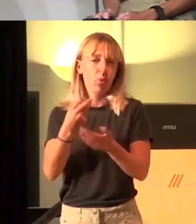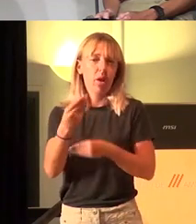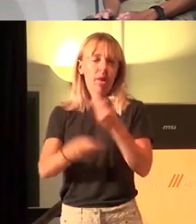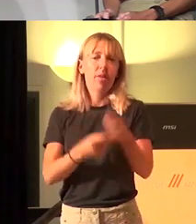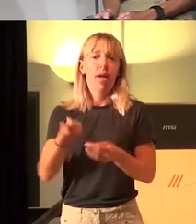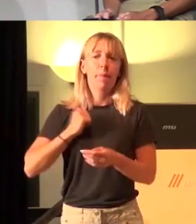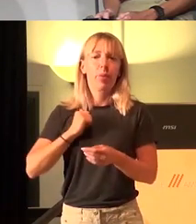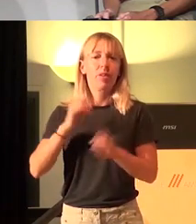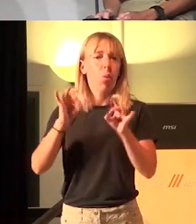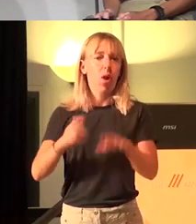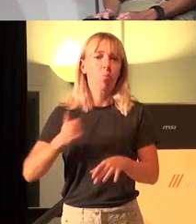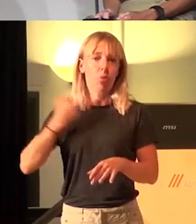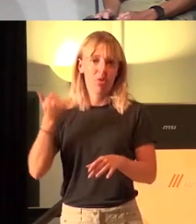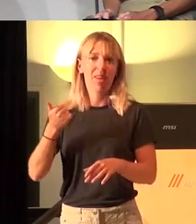aprovechado